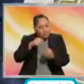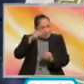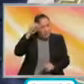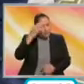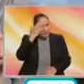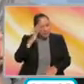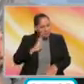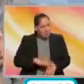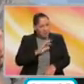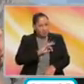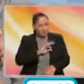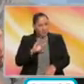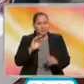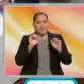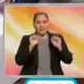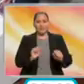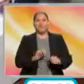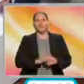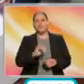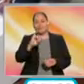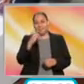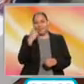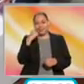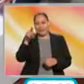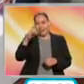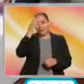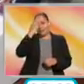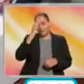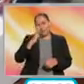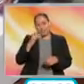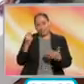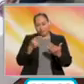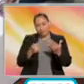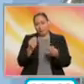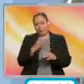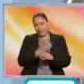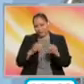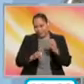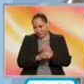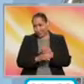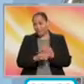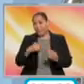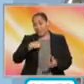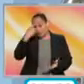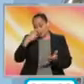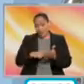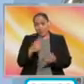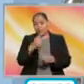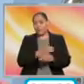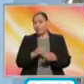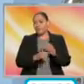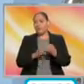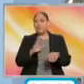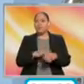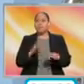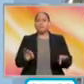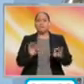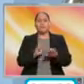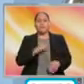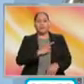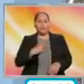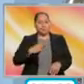¿no? De lo que conocemos de ella seguro. Pues mira, de ella conocemos muchas cosas. Yo creo que una de las cosas más importantes que tenemos que